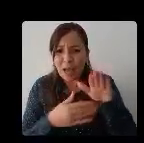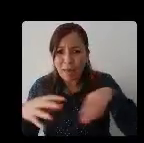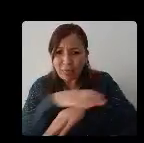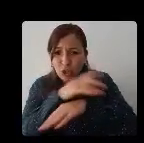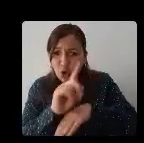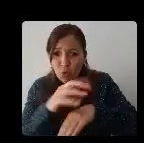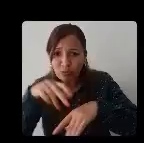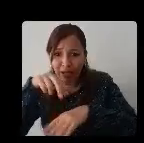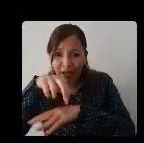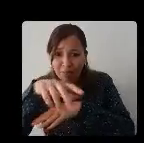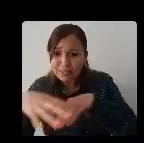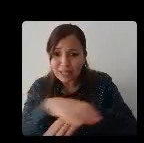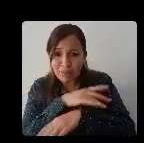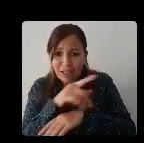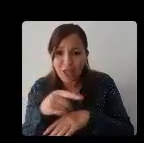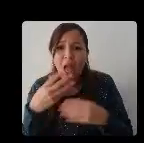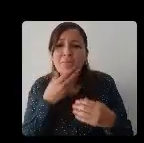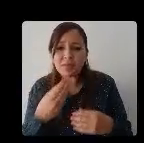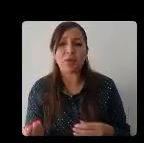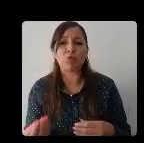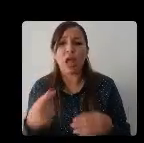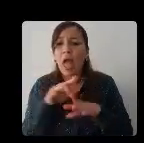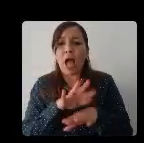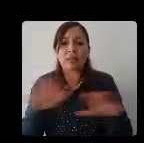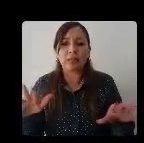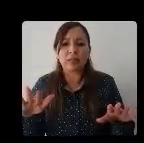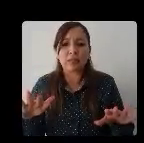digo. Y mucha gente quiere copiar eso, ¿no? Pero su pie es bien delicadito.